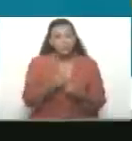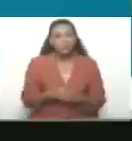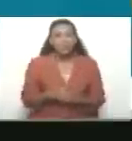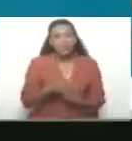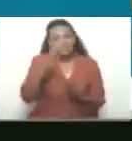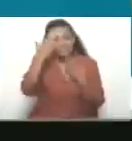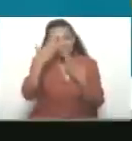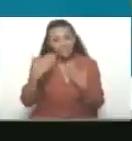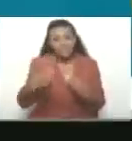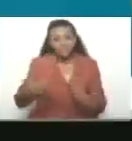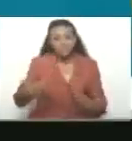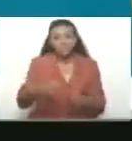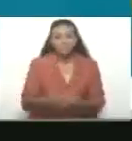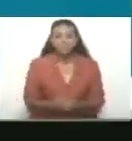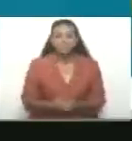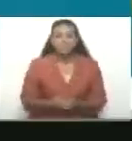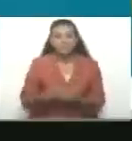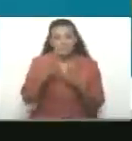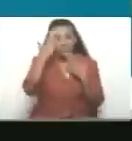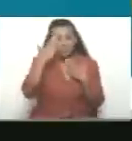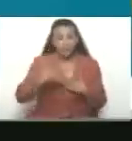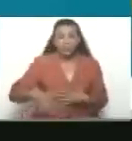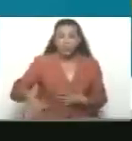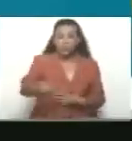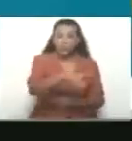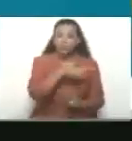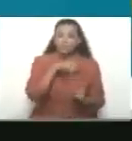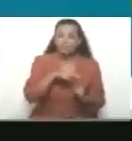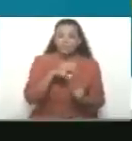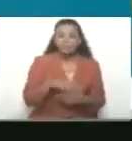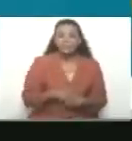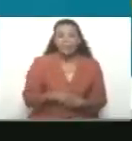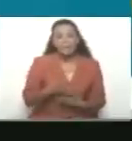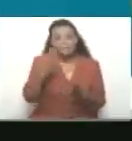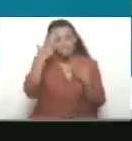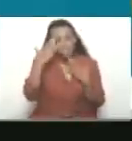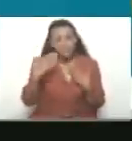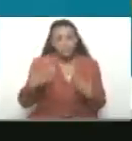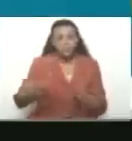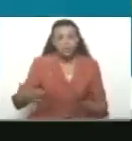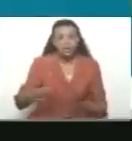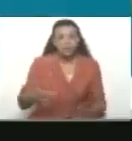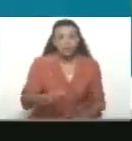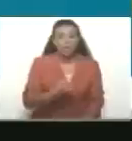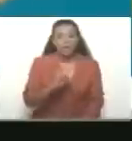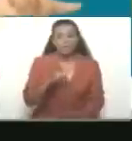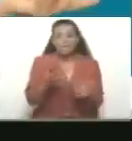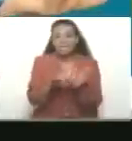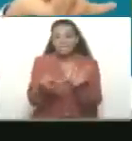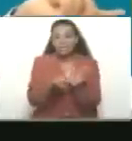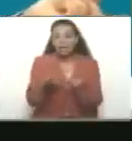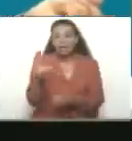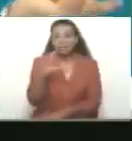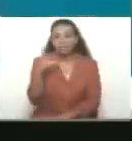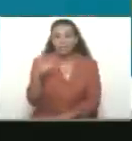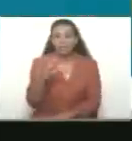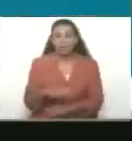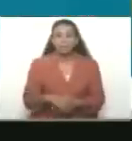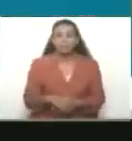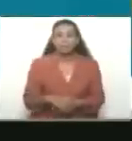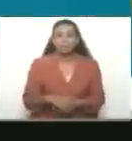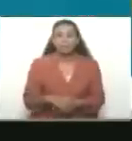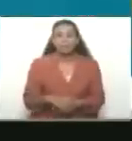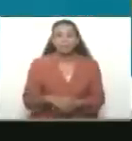saludo al pueblo San Antonio mi saludo al pueblo del táchira mi saludo al pueblo del Norte Santander mi saludo al pueblo de